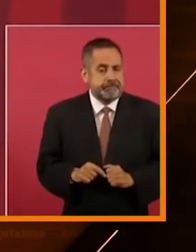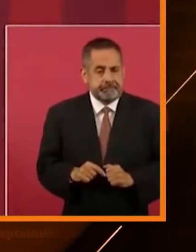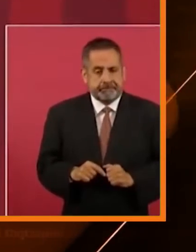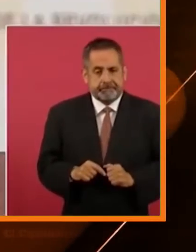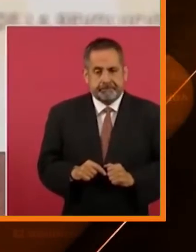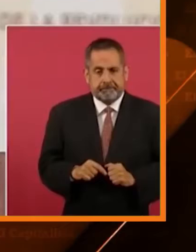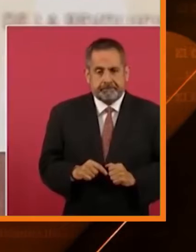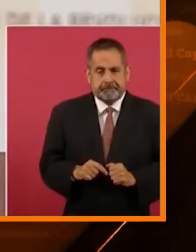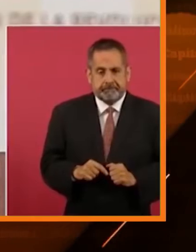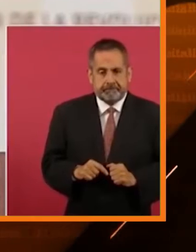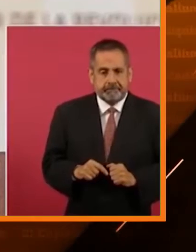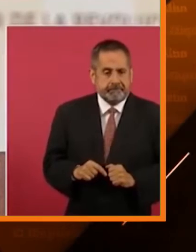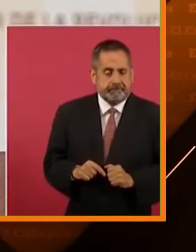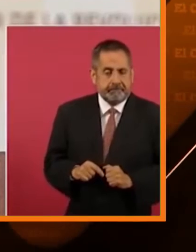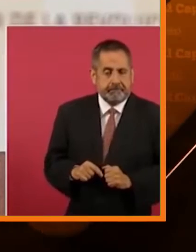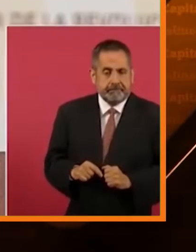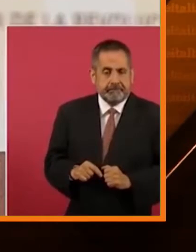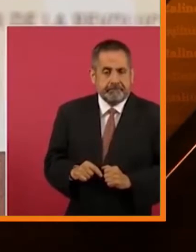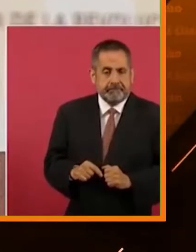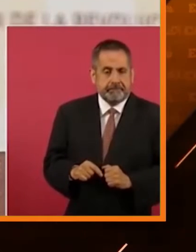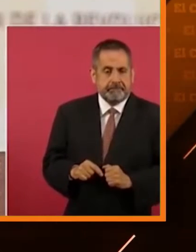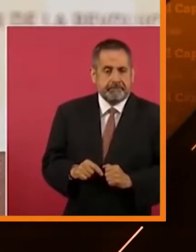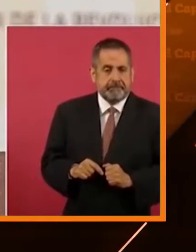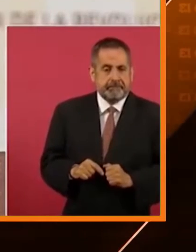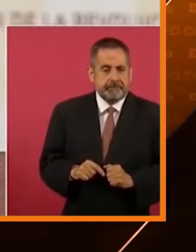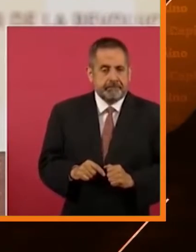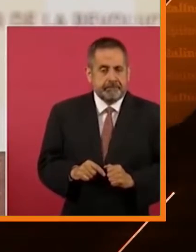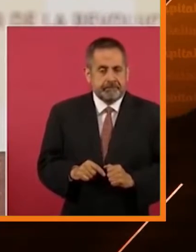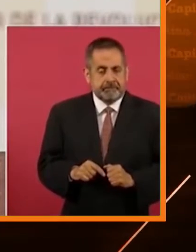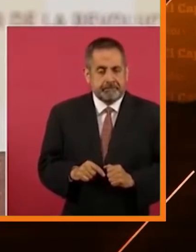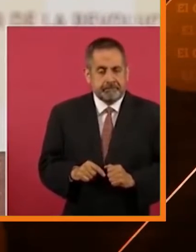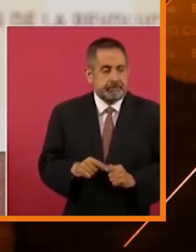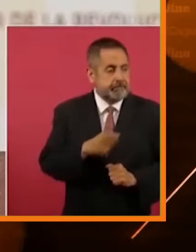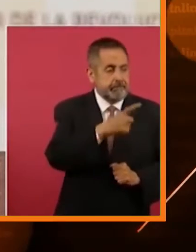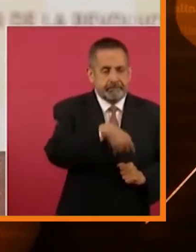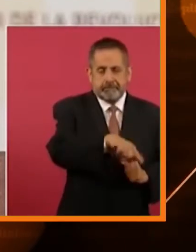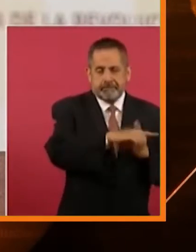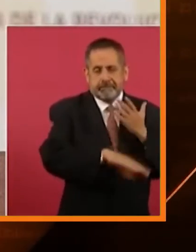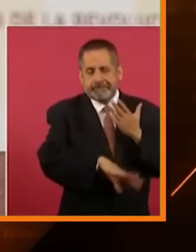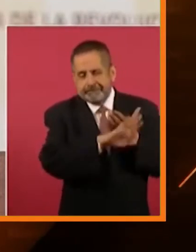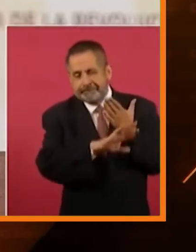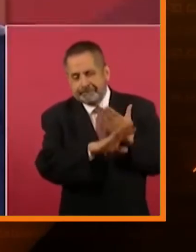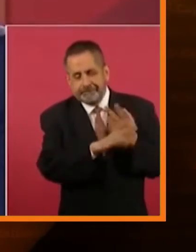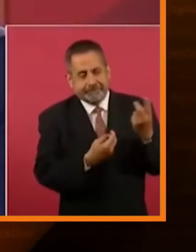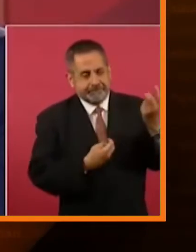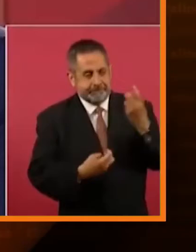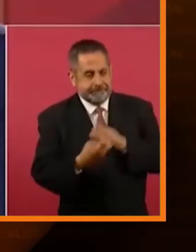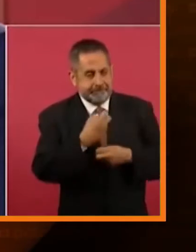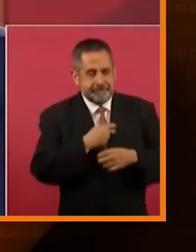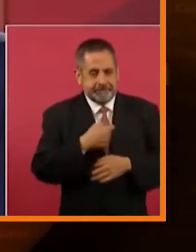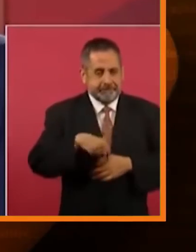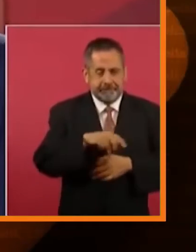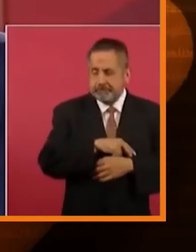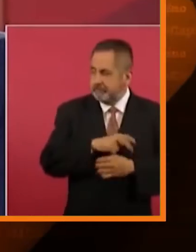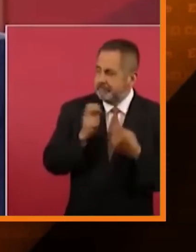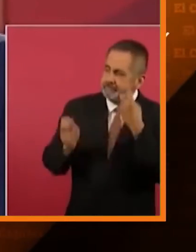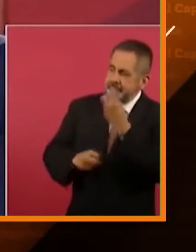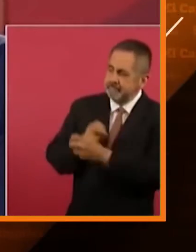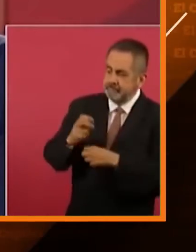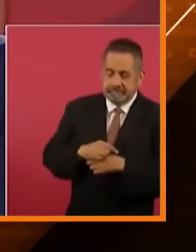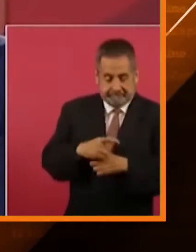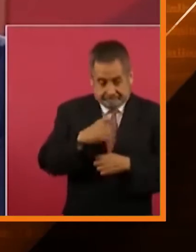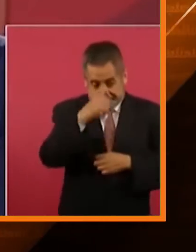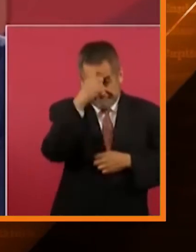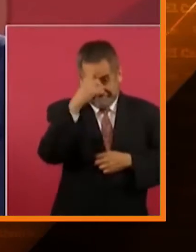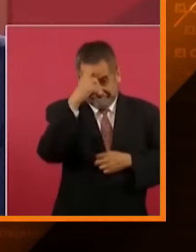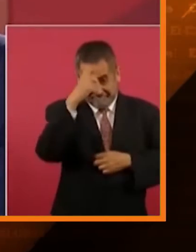afirmó que se continúa con la búsqueda del grupo delincuencial y finalmente enfatizó que el grupo criminal ya es identificado y por ello el gobierno federal